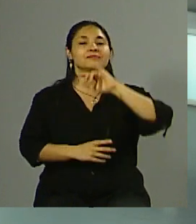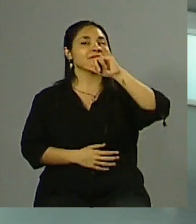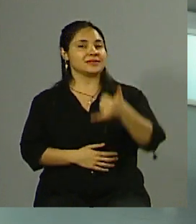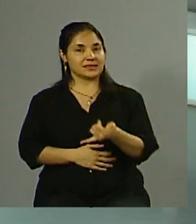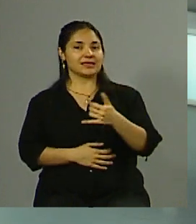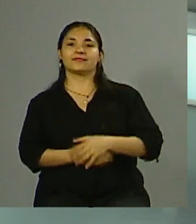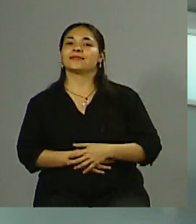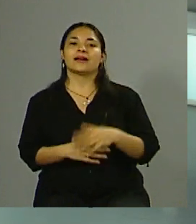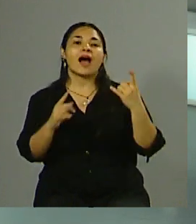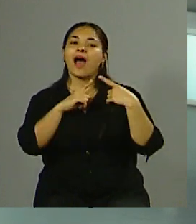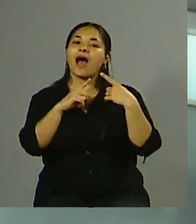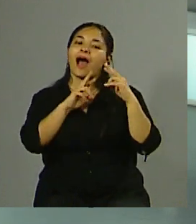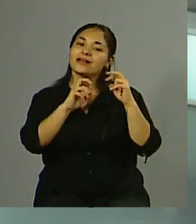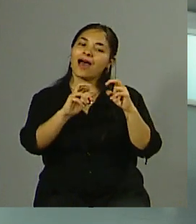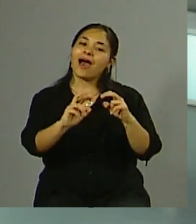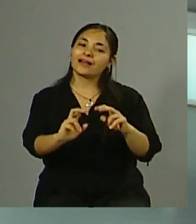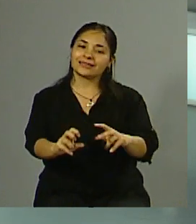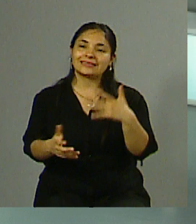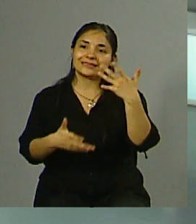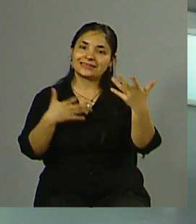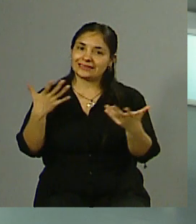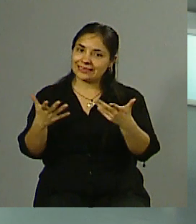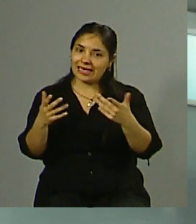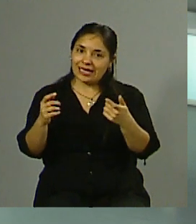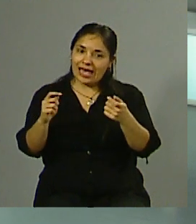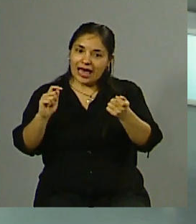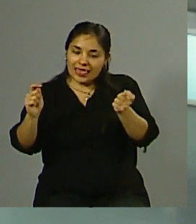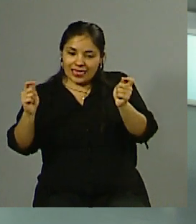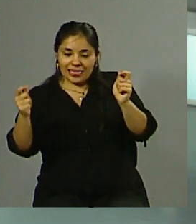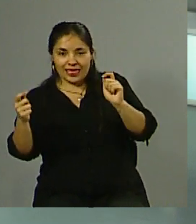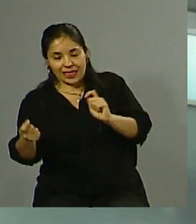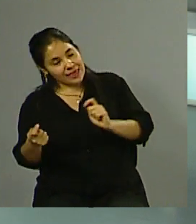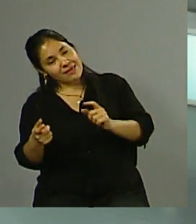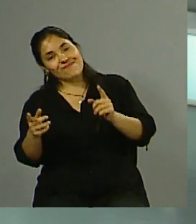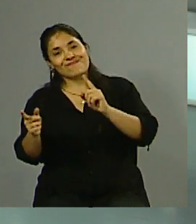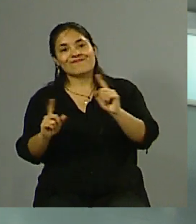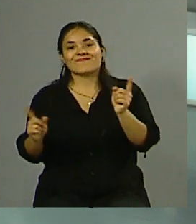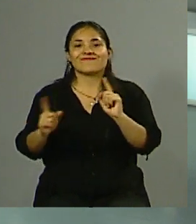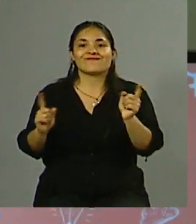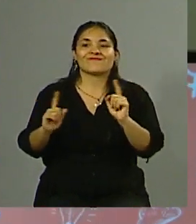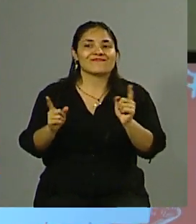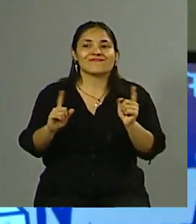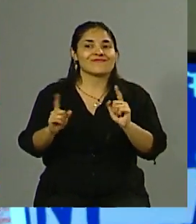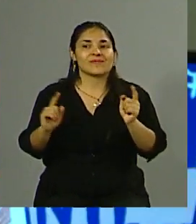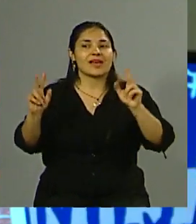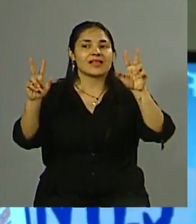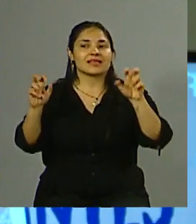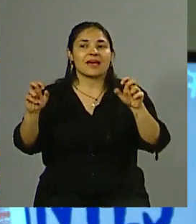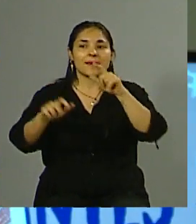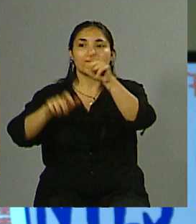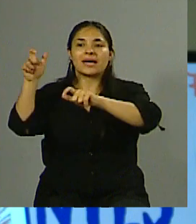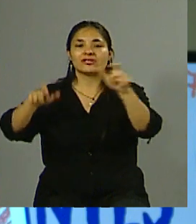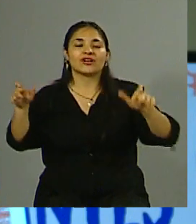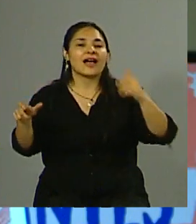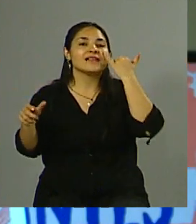un análisis, en realidad, no modificó mucho el campo ni la tendencia de aquellos que ya tienen